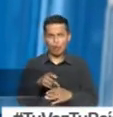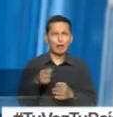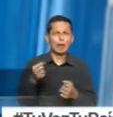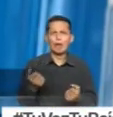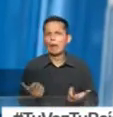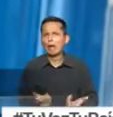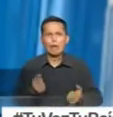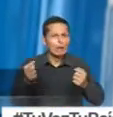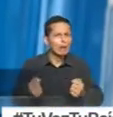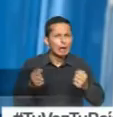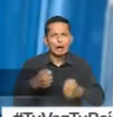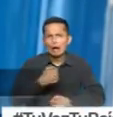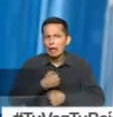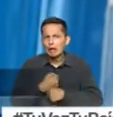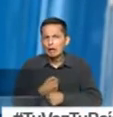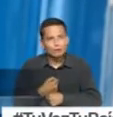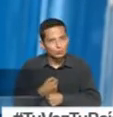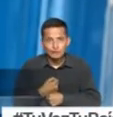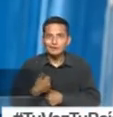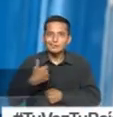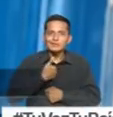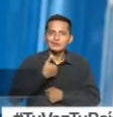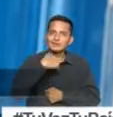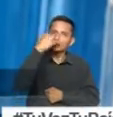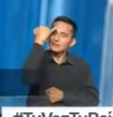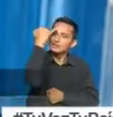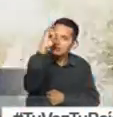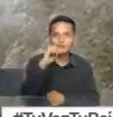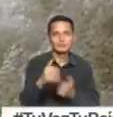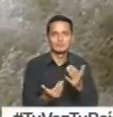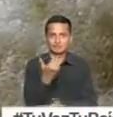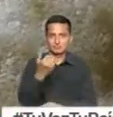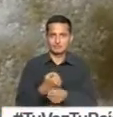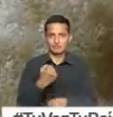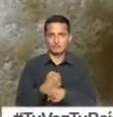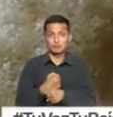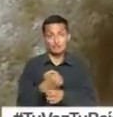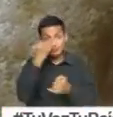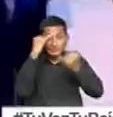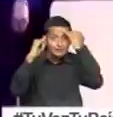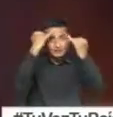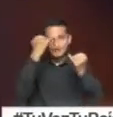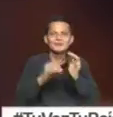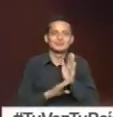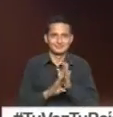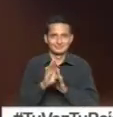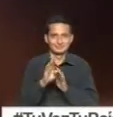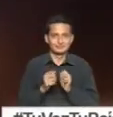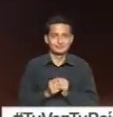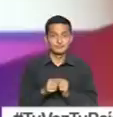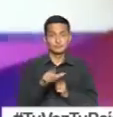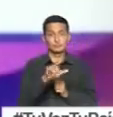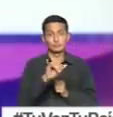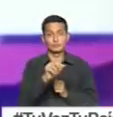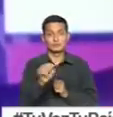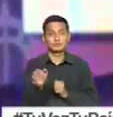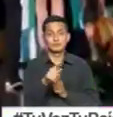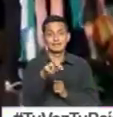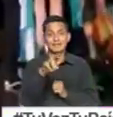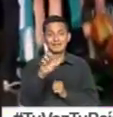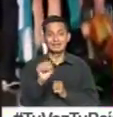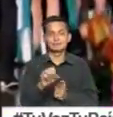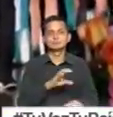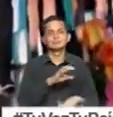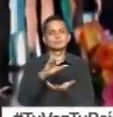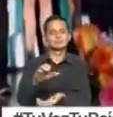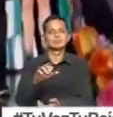sean buscadores de empleo, sino sean creadores de puestos de trabajo. Innovar es progresar. Luis Pérez recibió